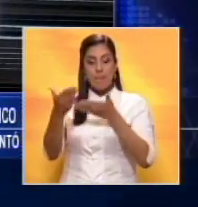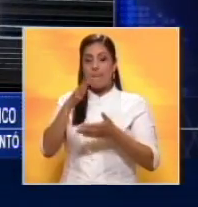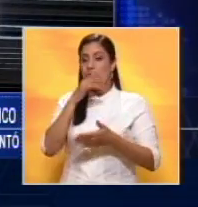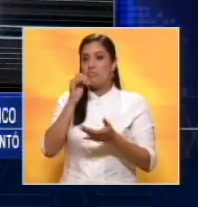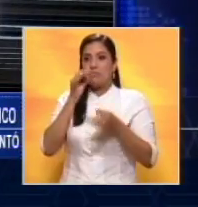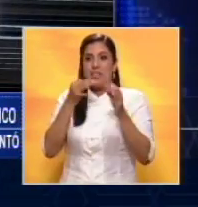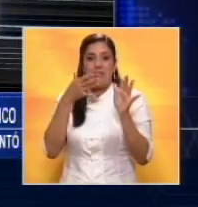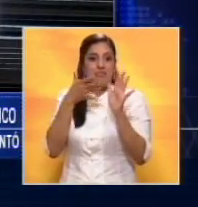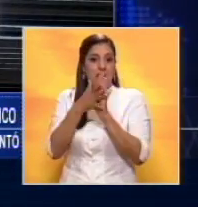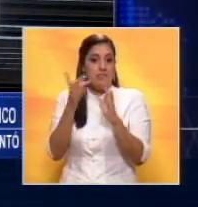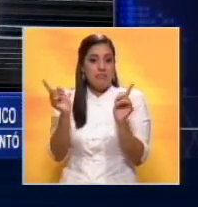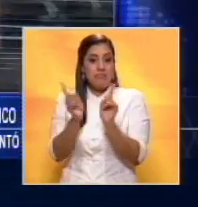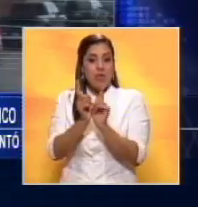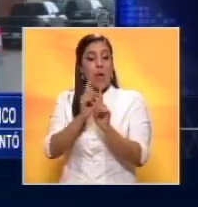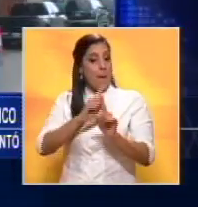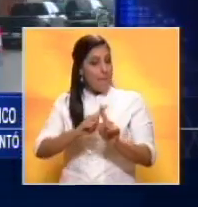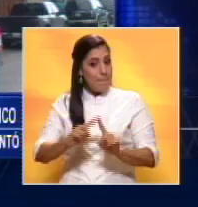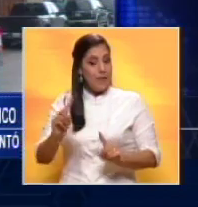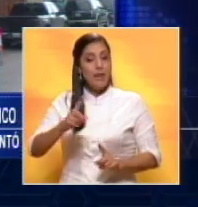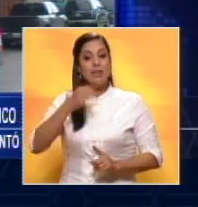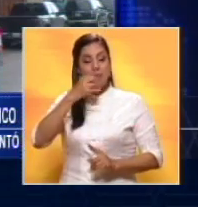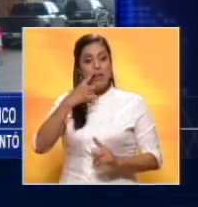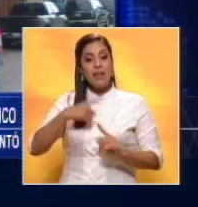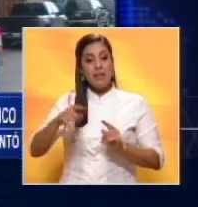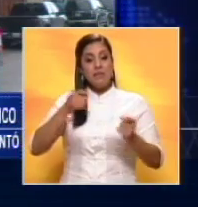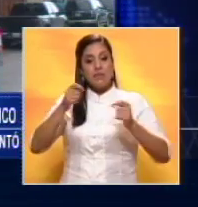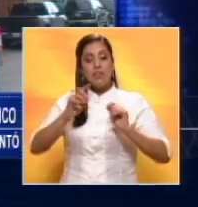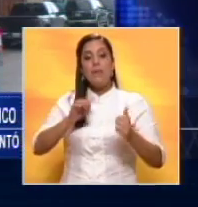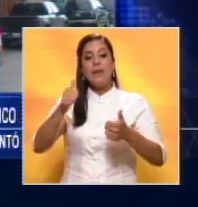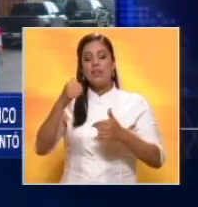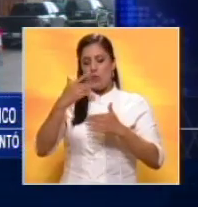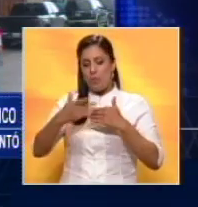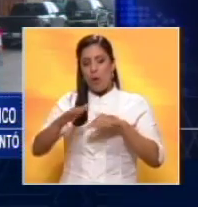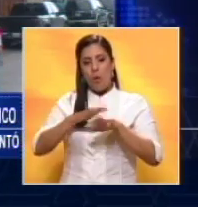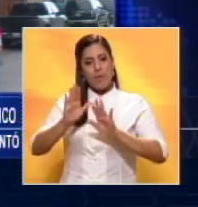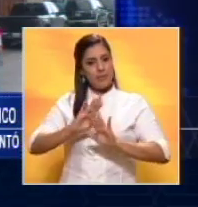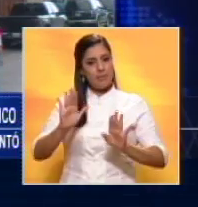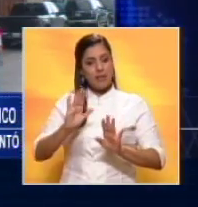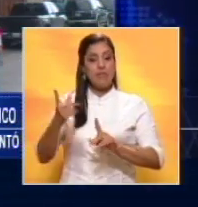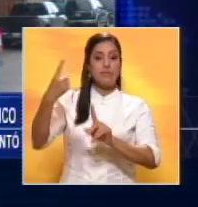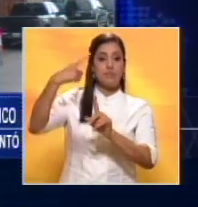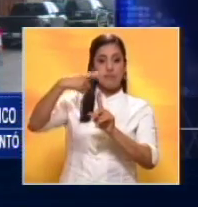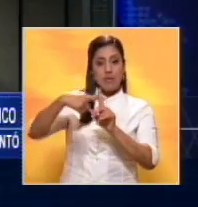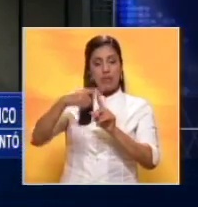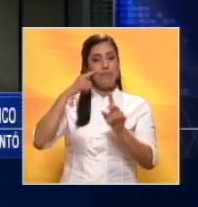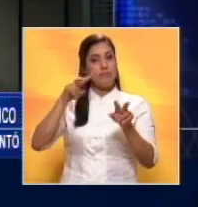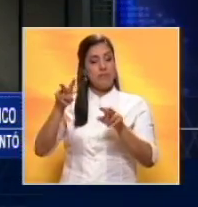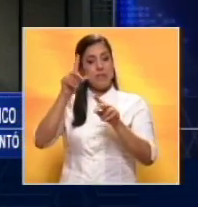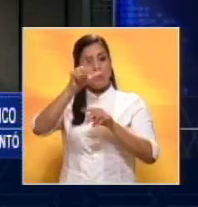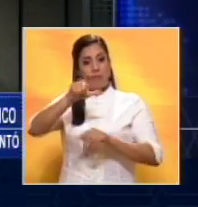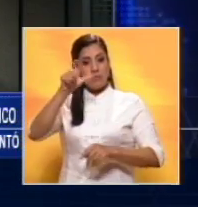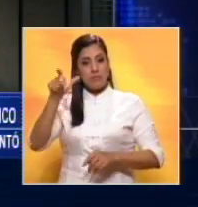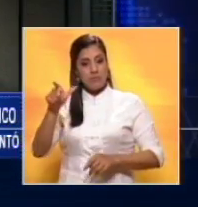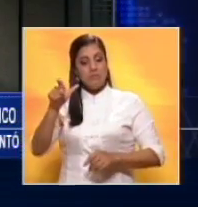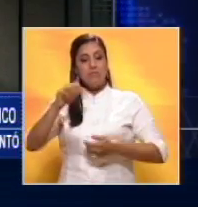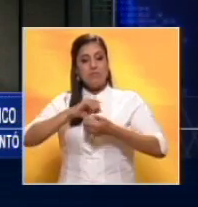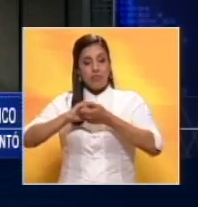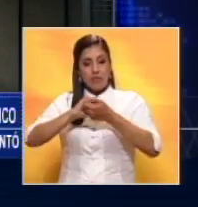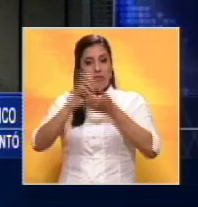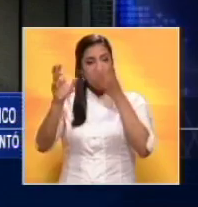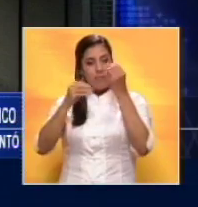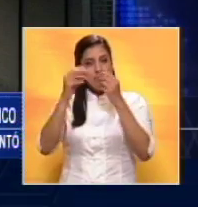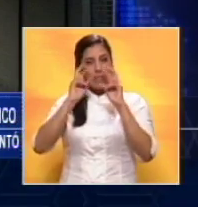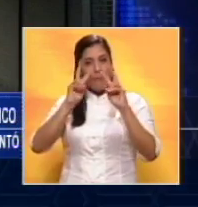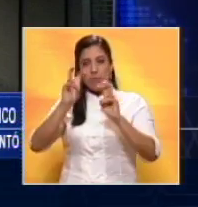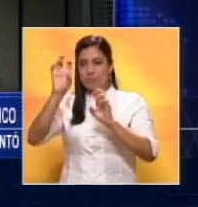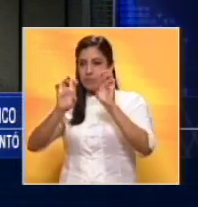se han pronunciado al respecto. Sin embargo, se pudo conocer que la medida será solo por este jueves. Además, se pudo observar a funcionarios del SUNDE